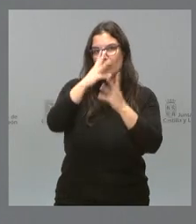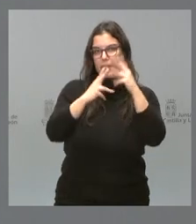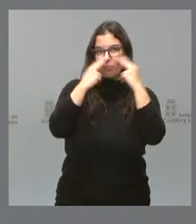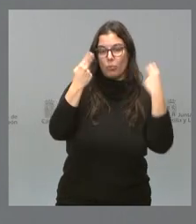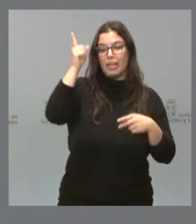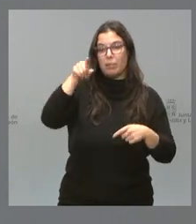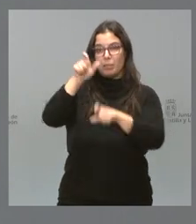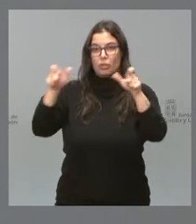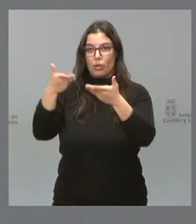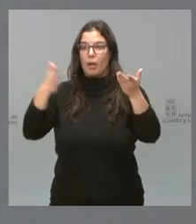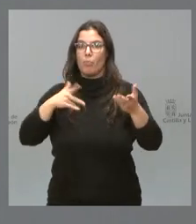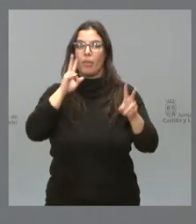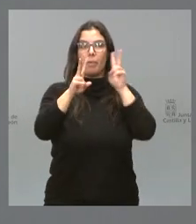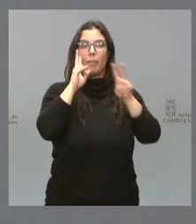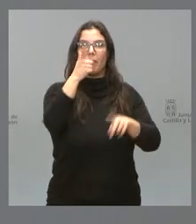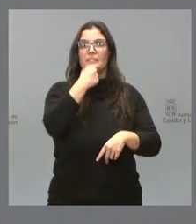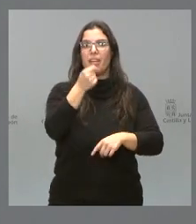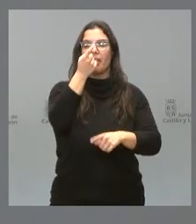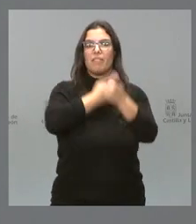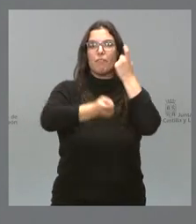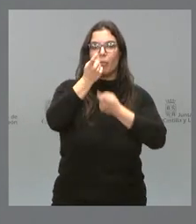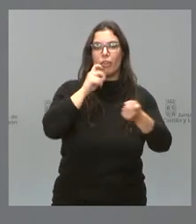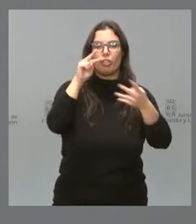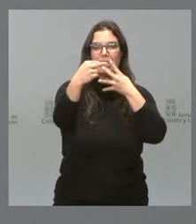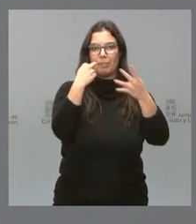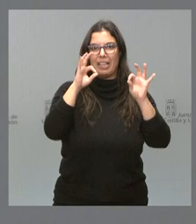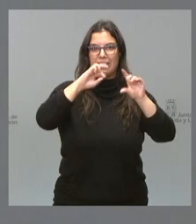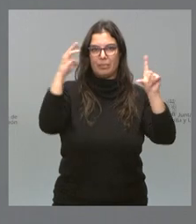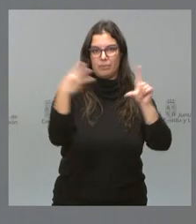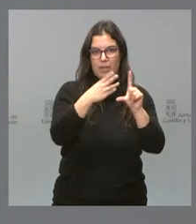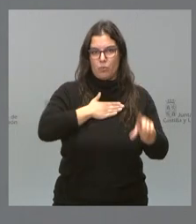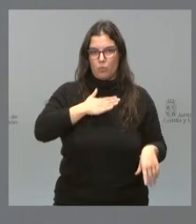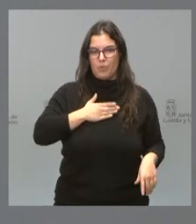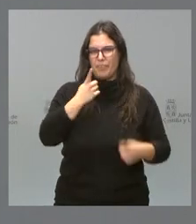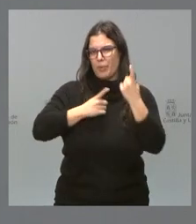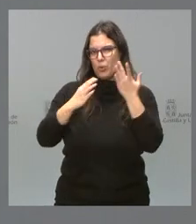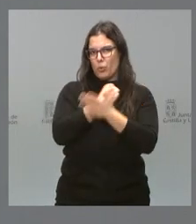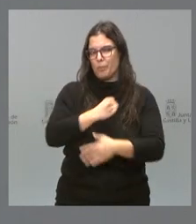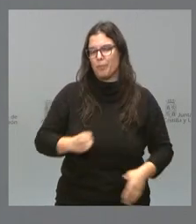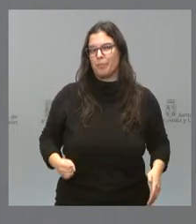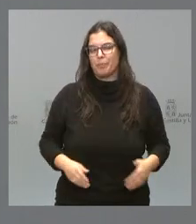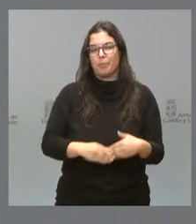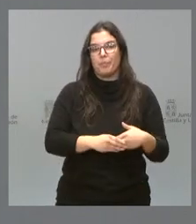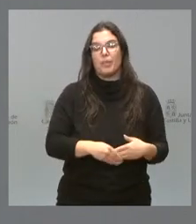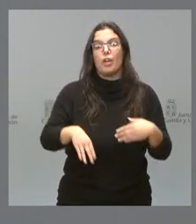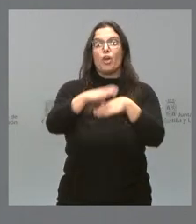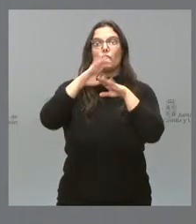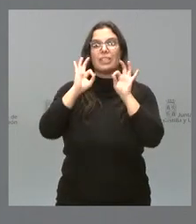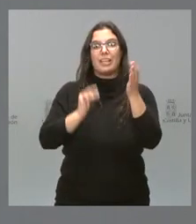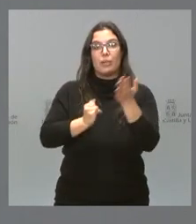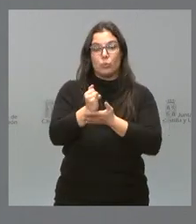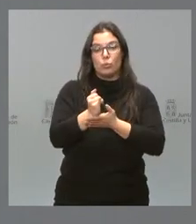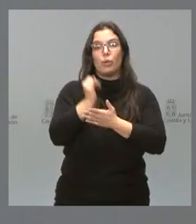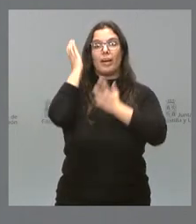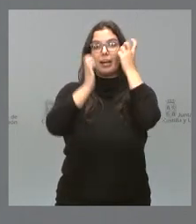de los ciudadanos a la información administrativa en el ámbito de la transparencia de todo ese tipo de informaciones en el caso de la consejería de agricultura